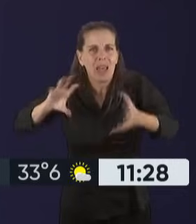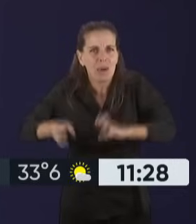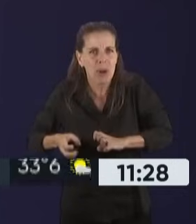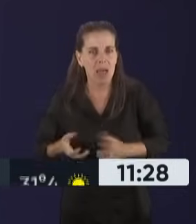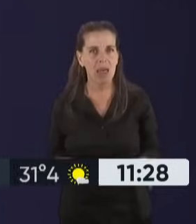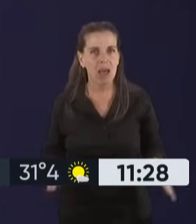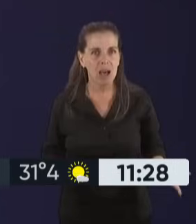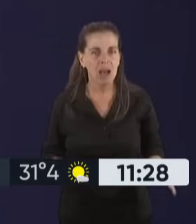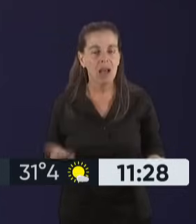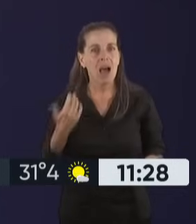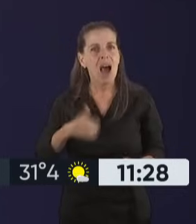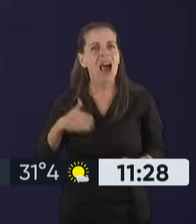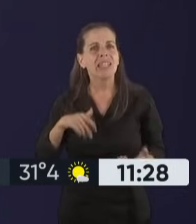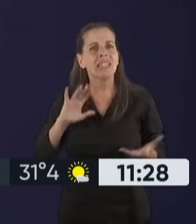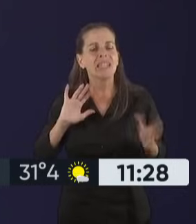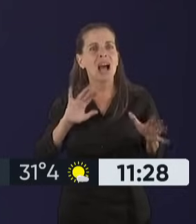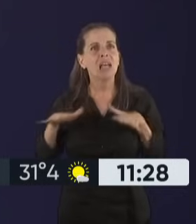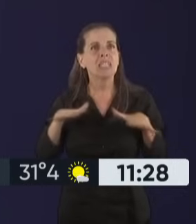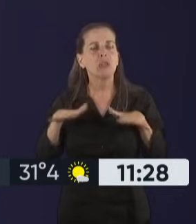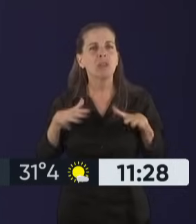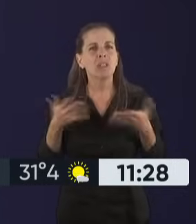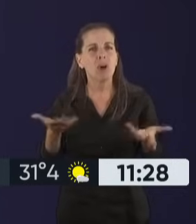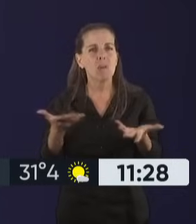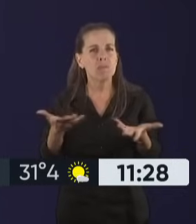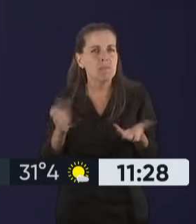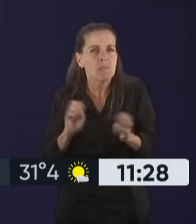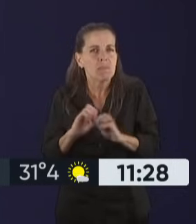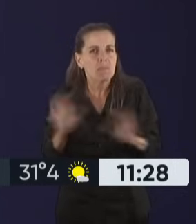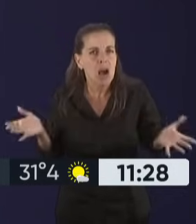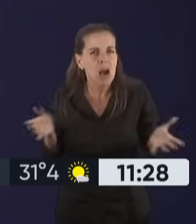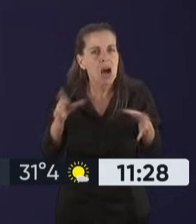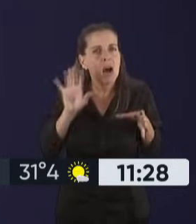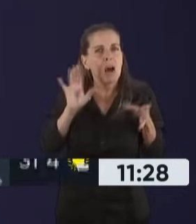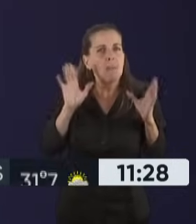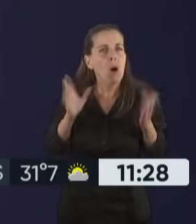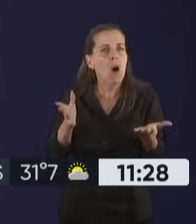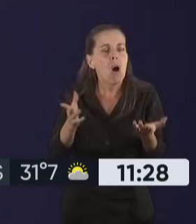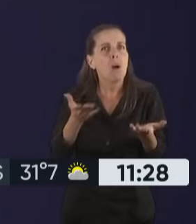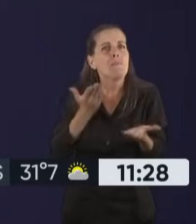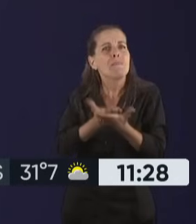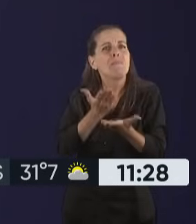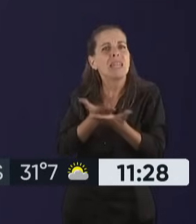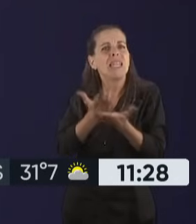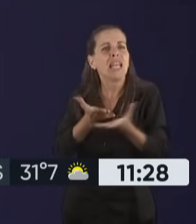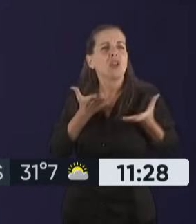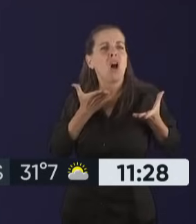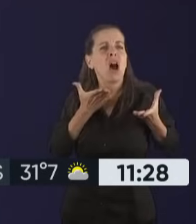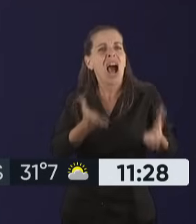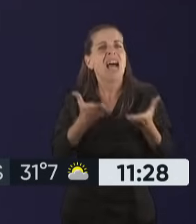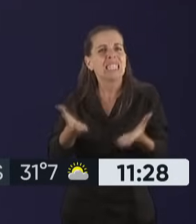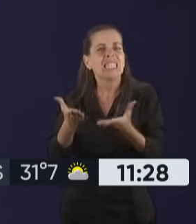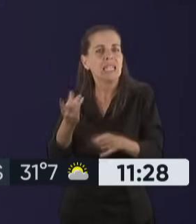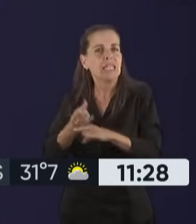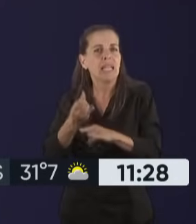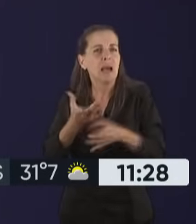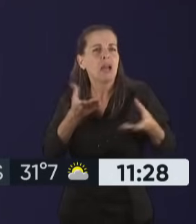e inmersa en un esquema populista de asistencialismo